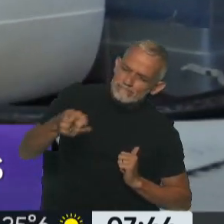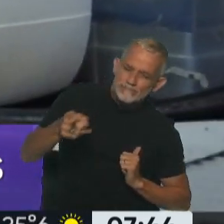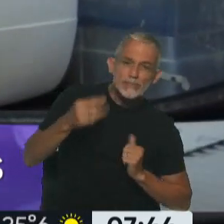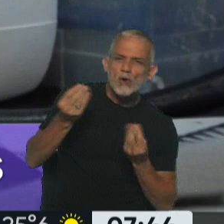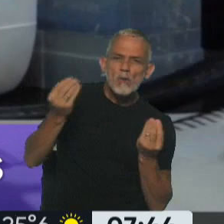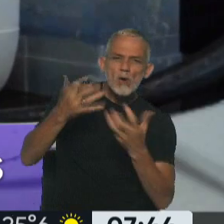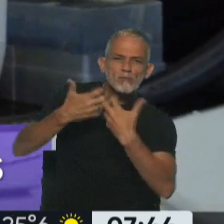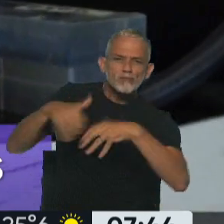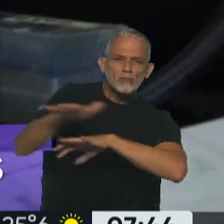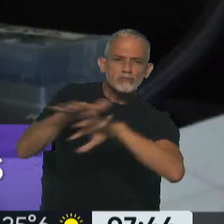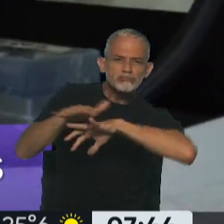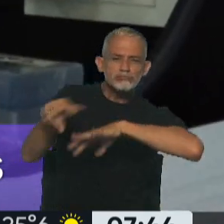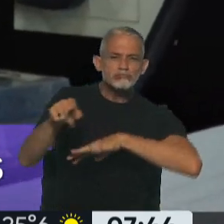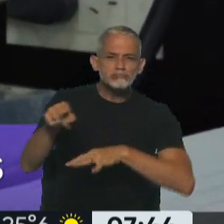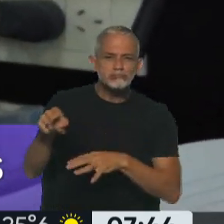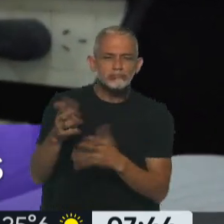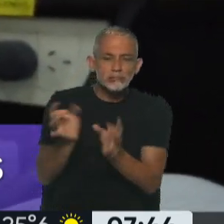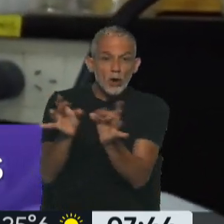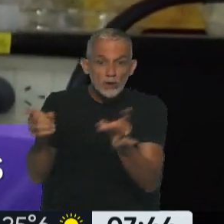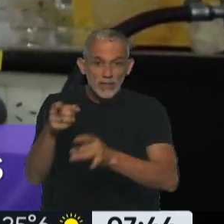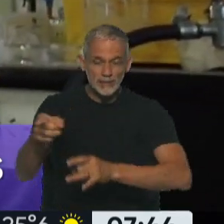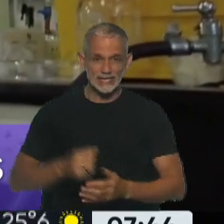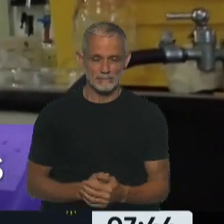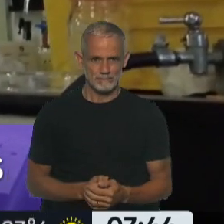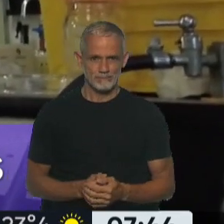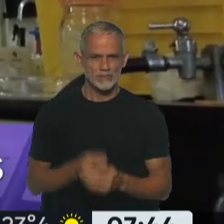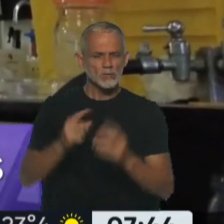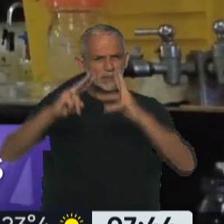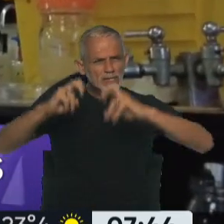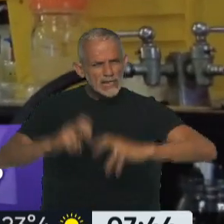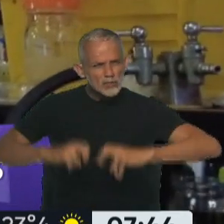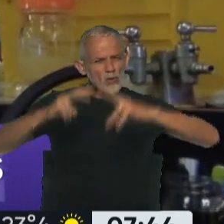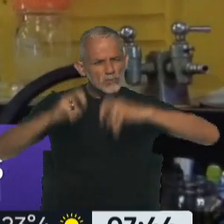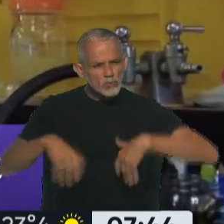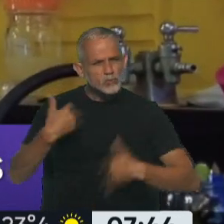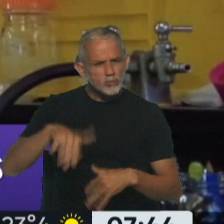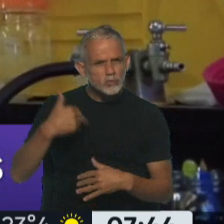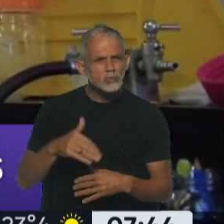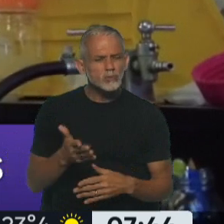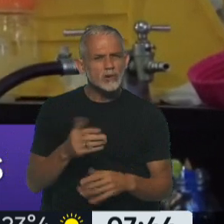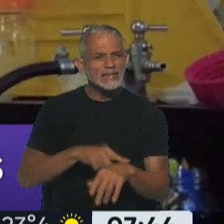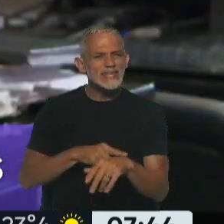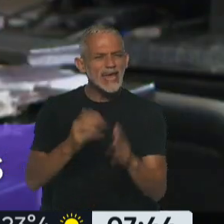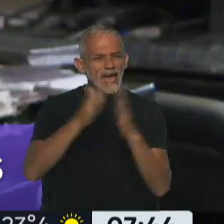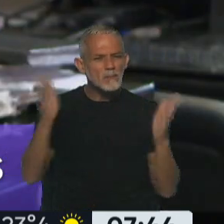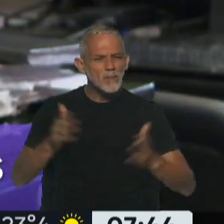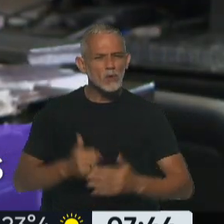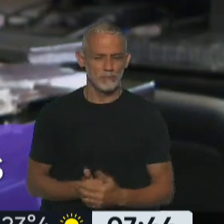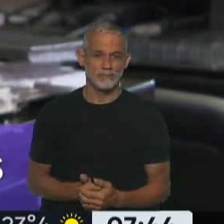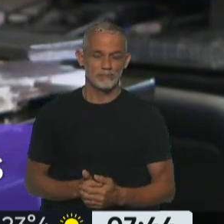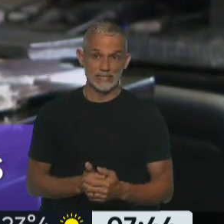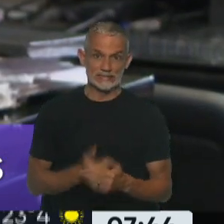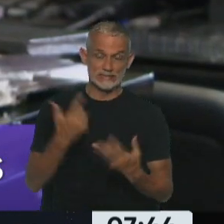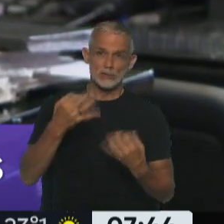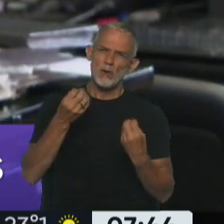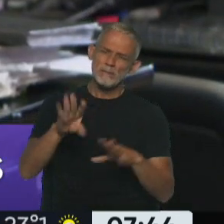e fluorescentes de contaminación en agua llevó mucha investigación llegar hasta este momento bueno eh la realidad es que